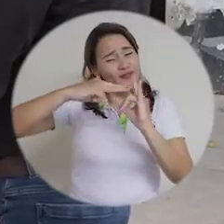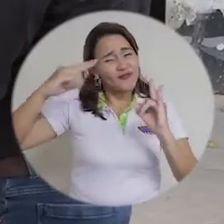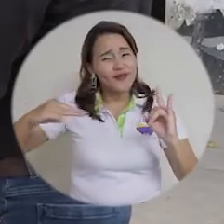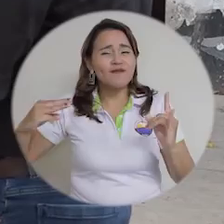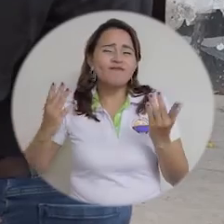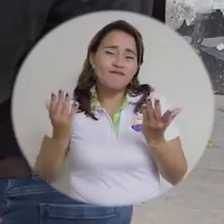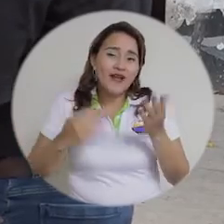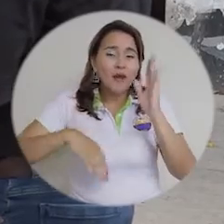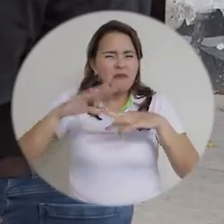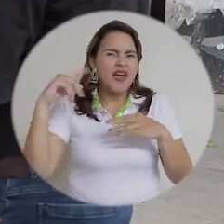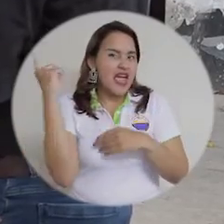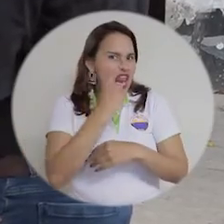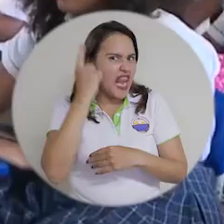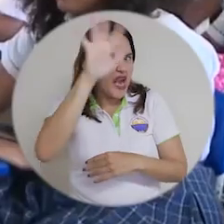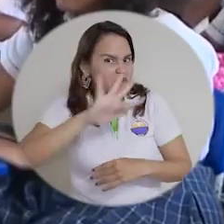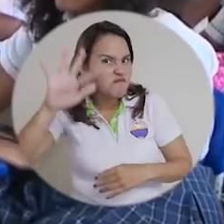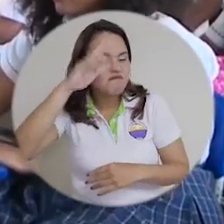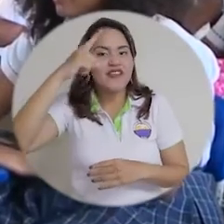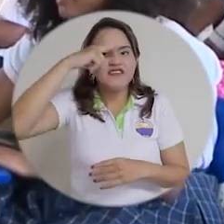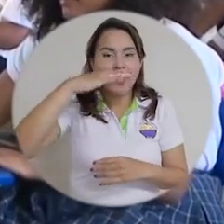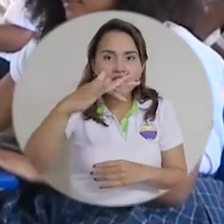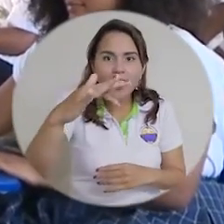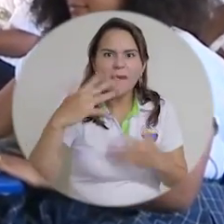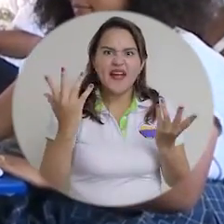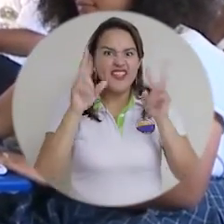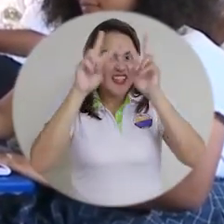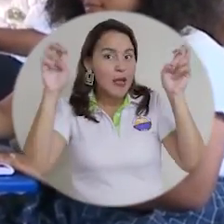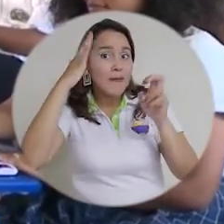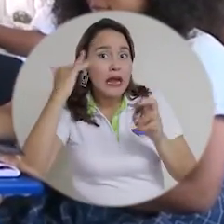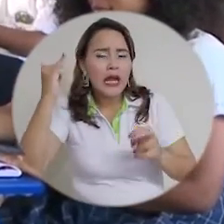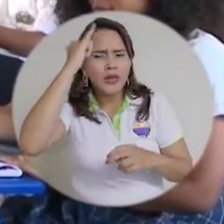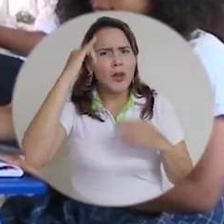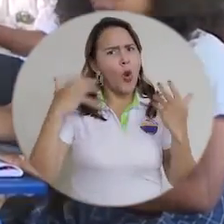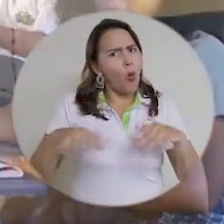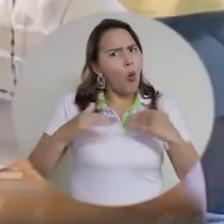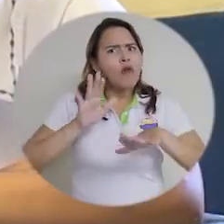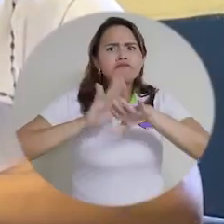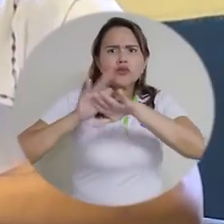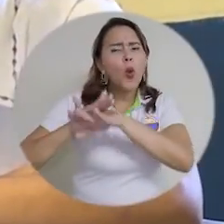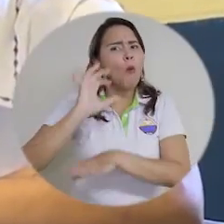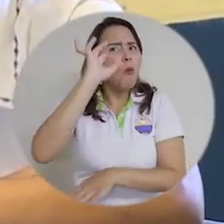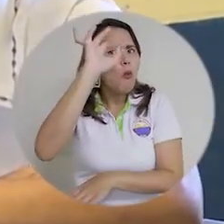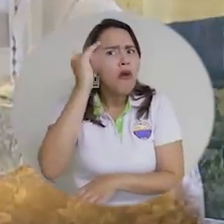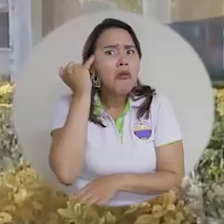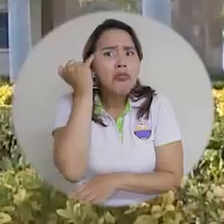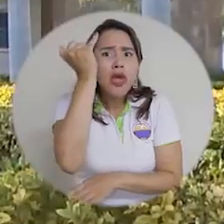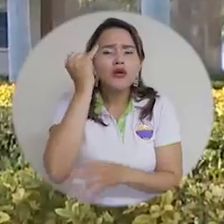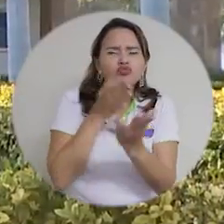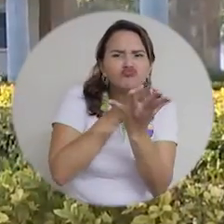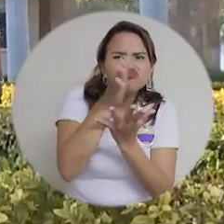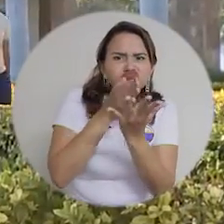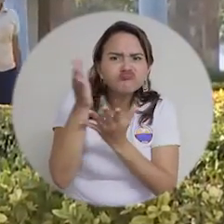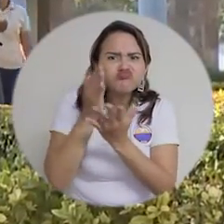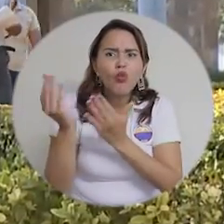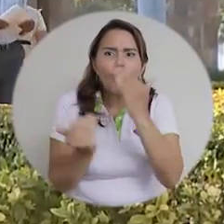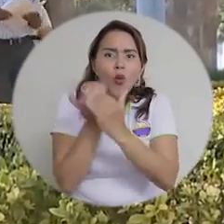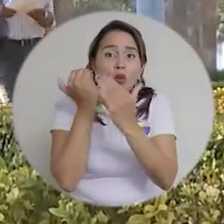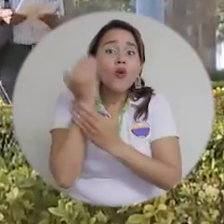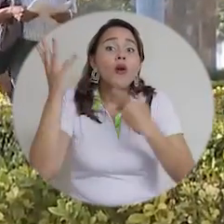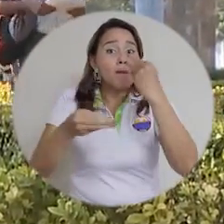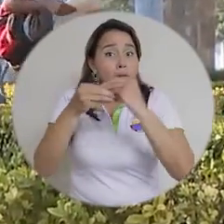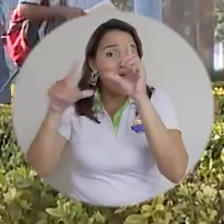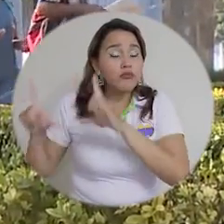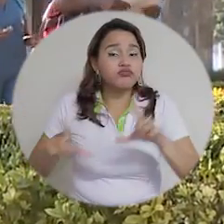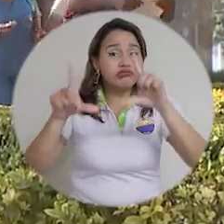Diferentes representantes de la comunidad académica de la ciudad de Santa Marta y el departamento del Magdalena resaltaron el gran aporte que realiza la universidad a través